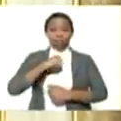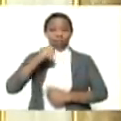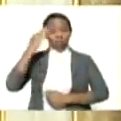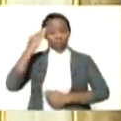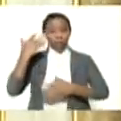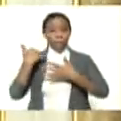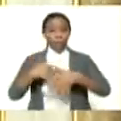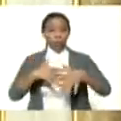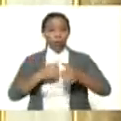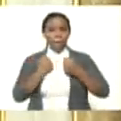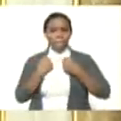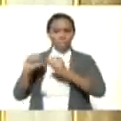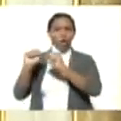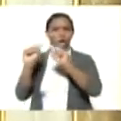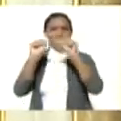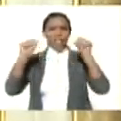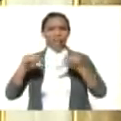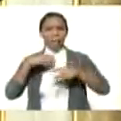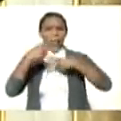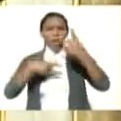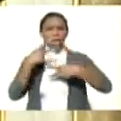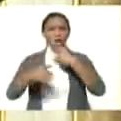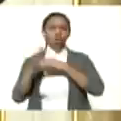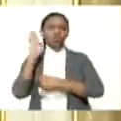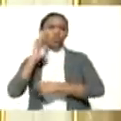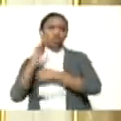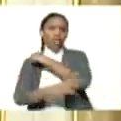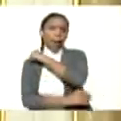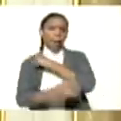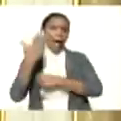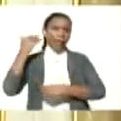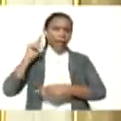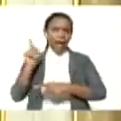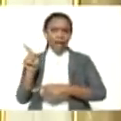militante como rechazo al sistema político fraudulento